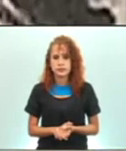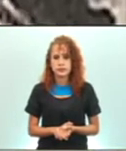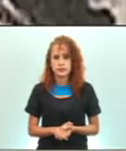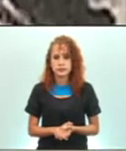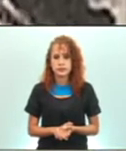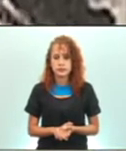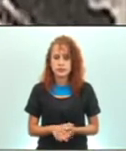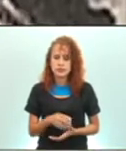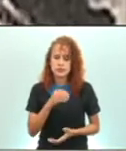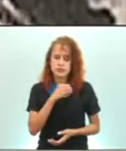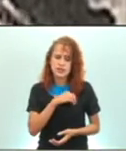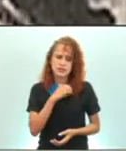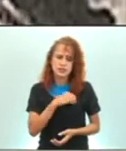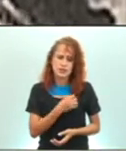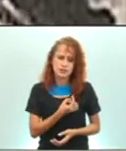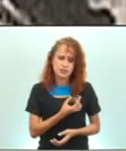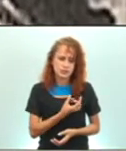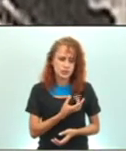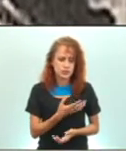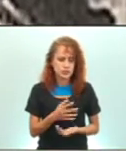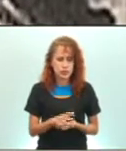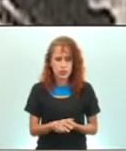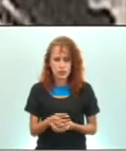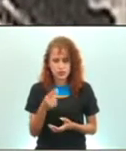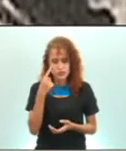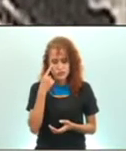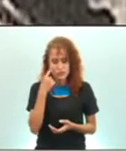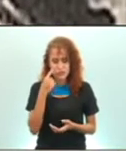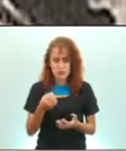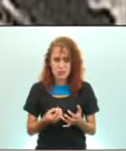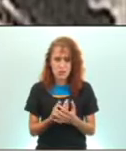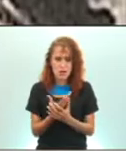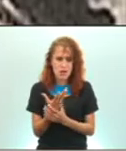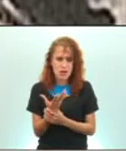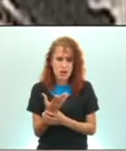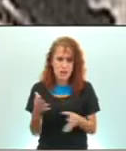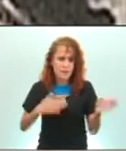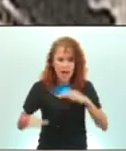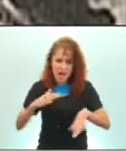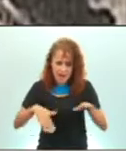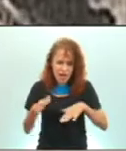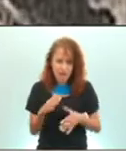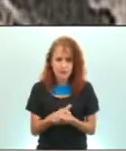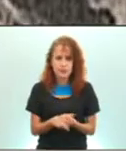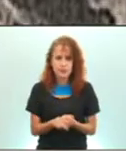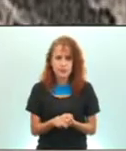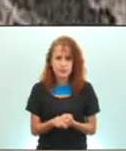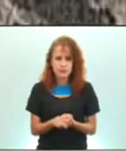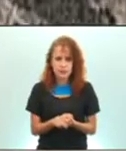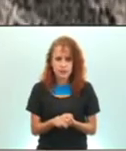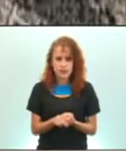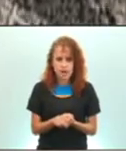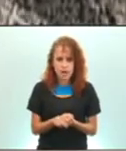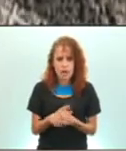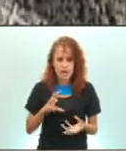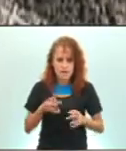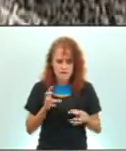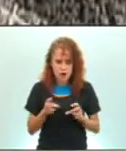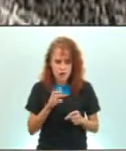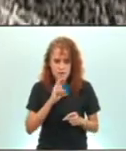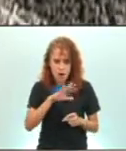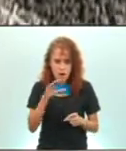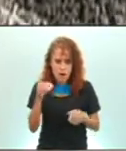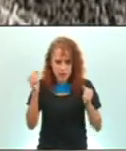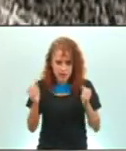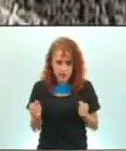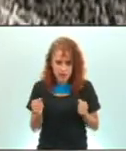Pero siento especial dolor cuando veo las fotos de Playa Mayabeque y la posición en la que se encontraba el mar en el